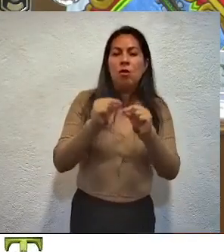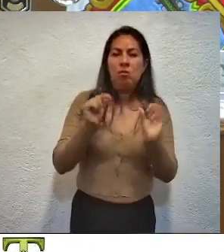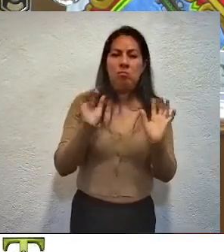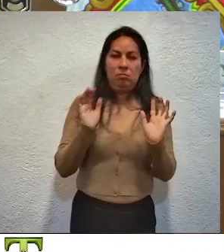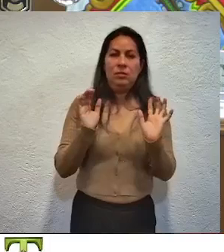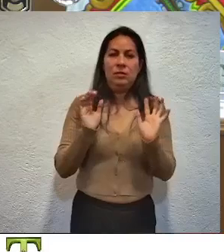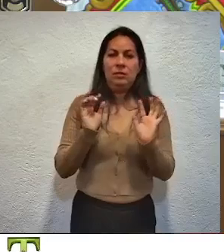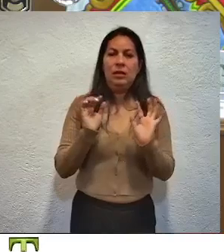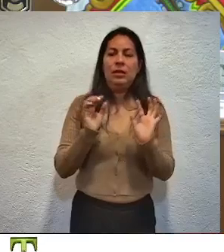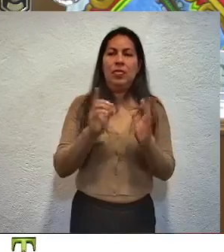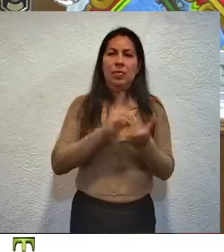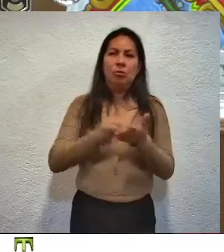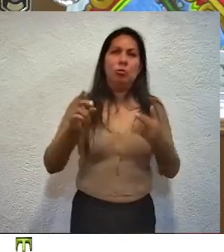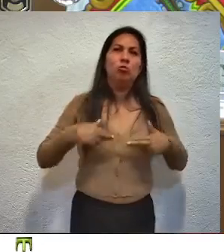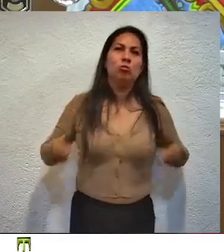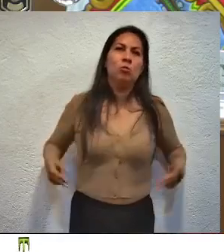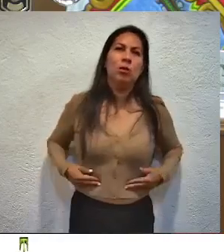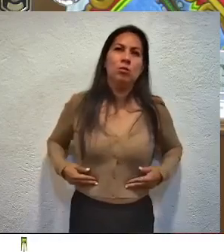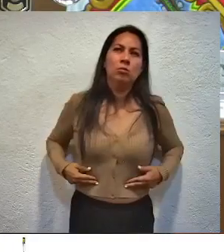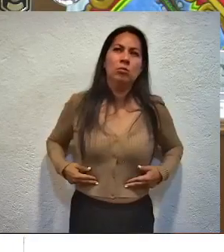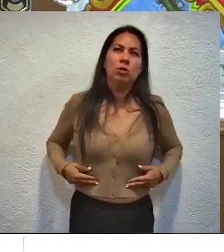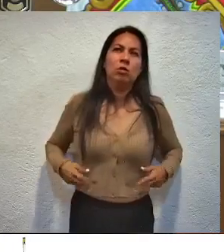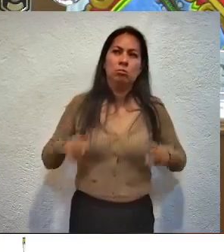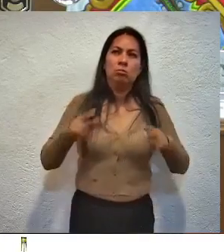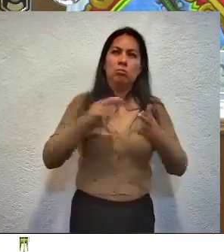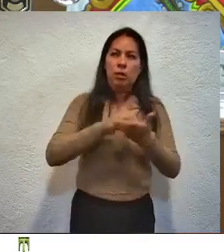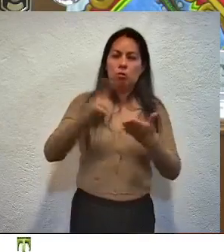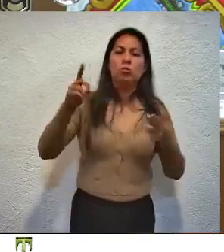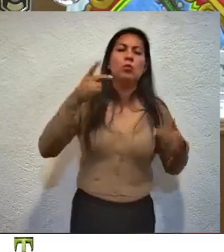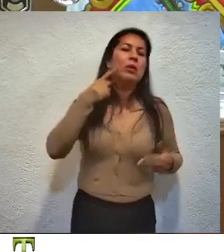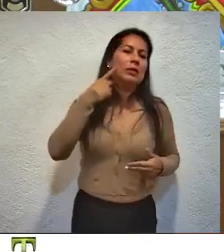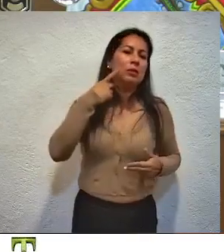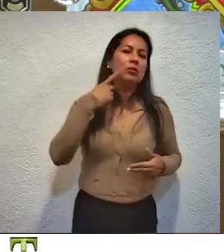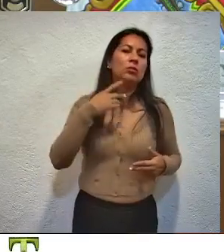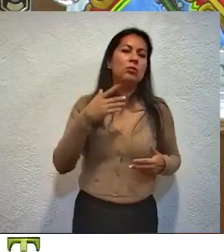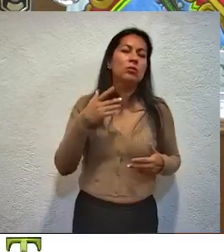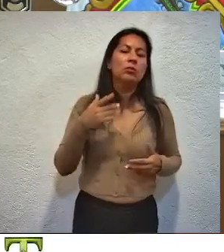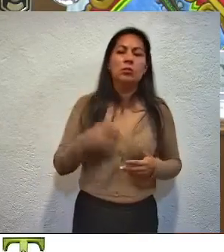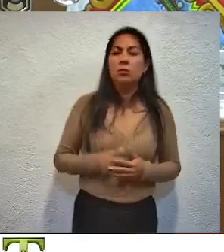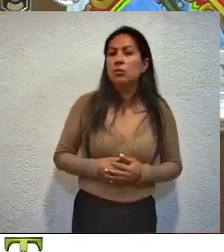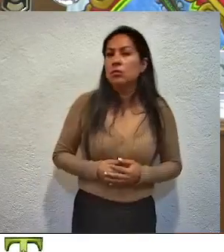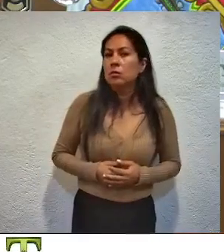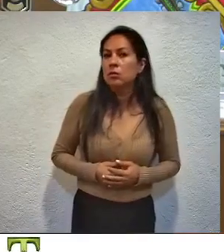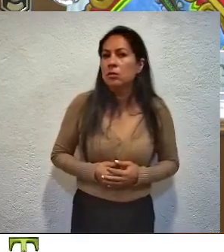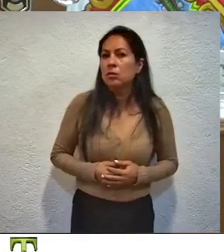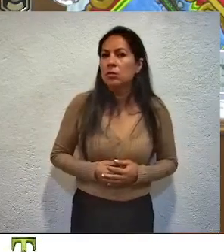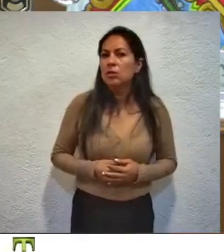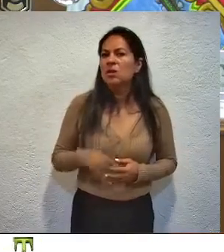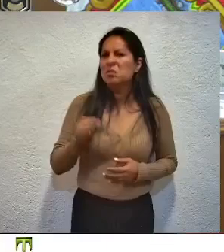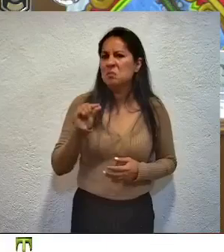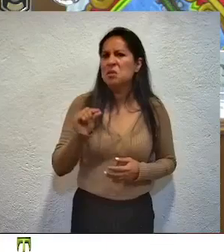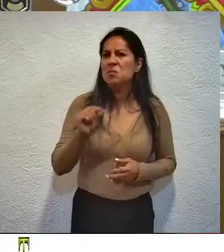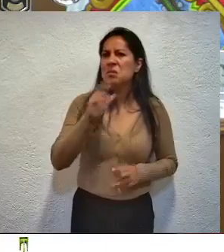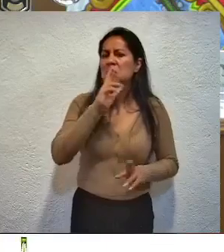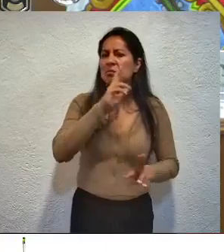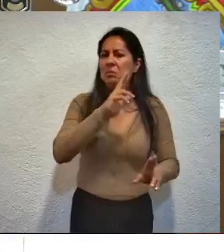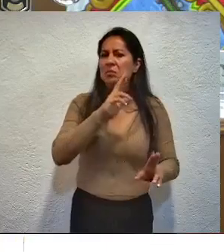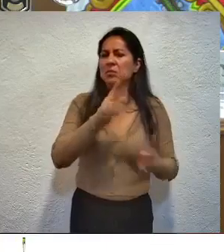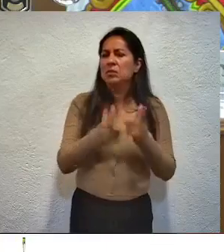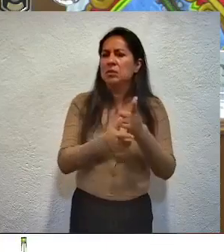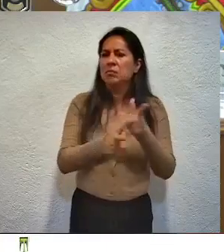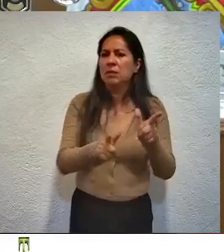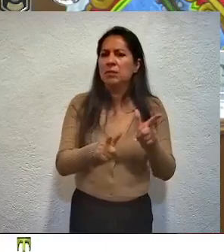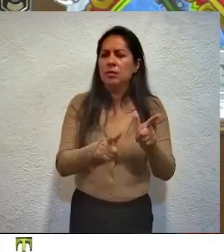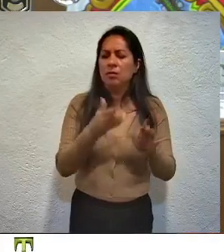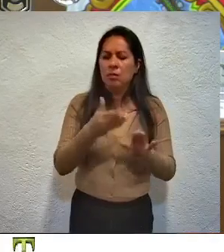progresivas de los derechos humanos en su vertiente de los derechos políticos, que es el piso mínimo que con esta resolución queda firme.